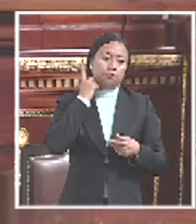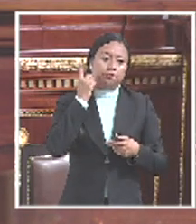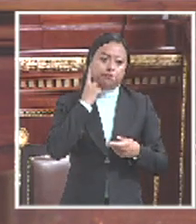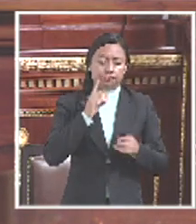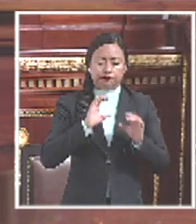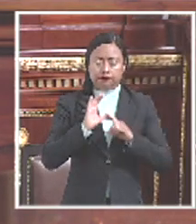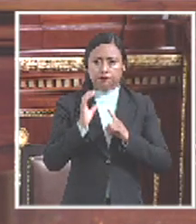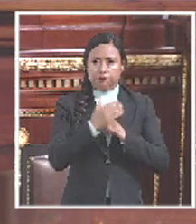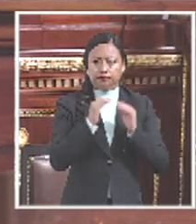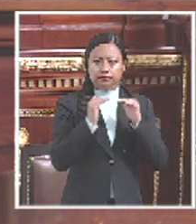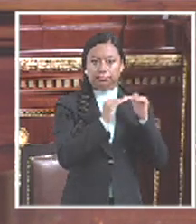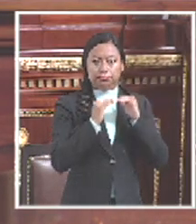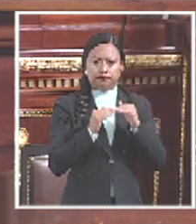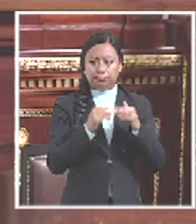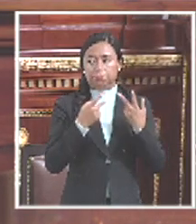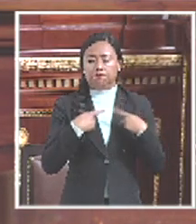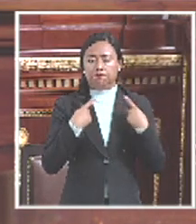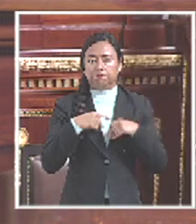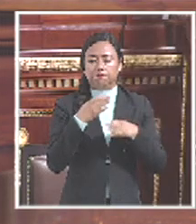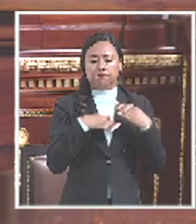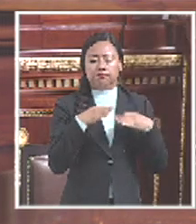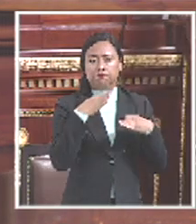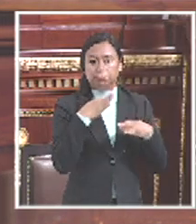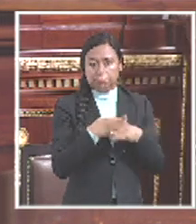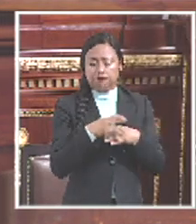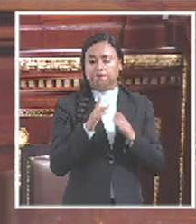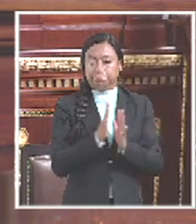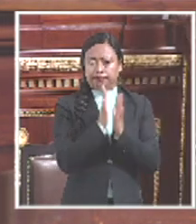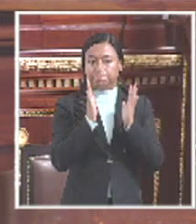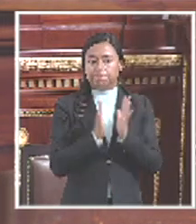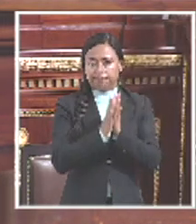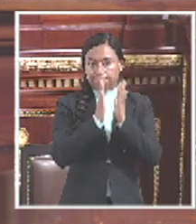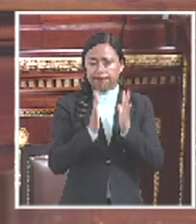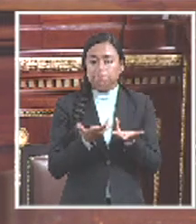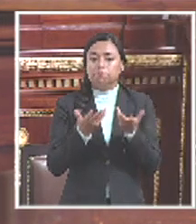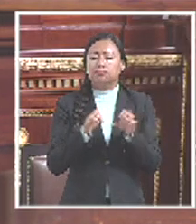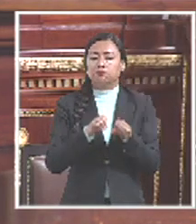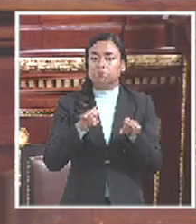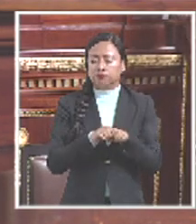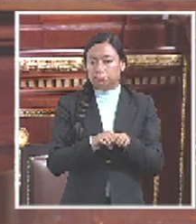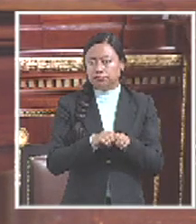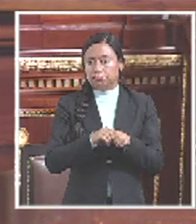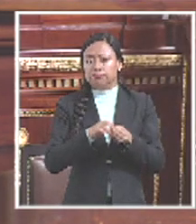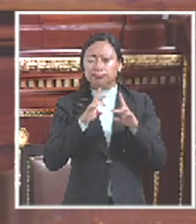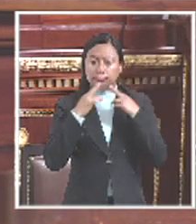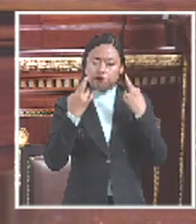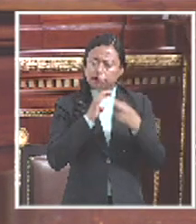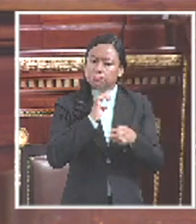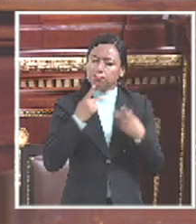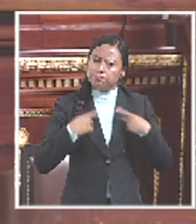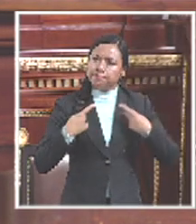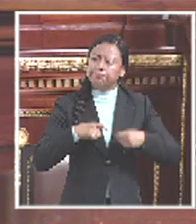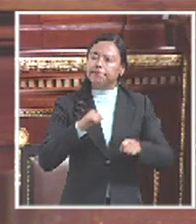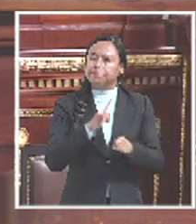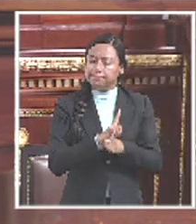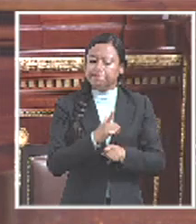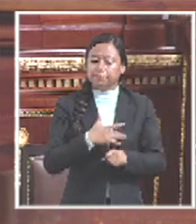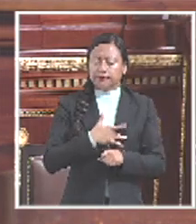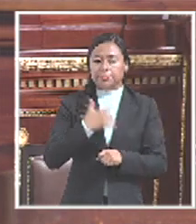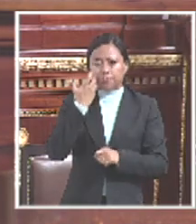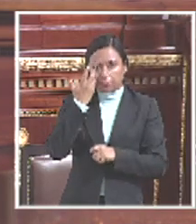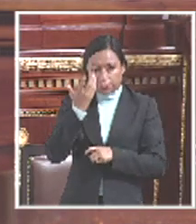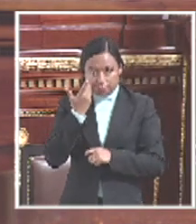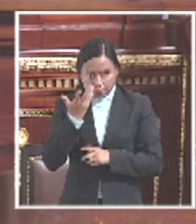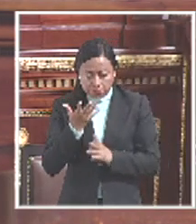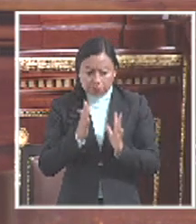la Comisión de Igualdad de Género se circunscribe a una decisión personal y al deseo por participar en carácter de